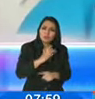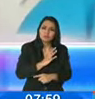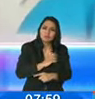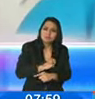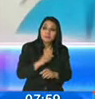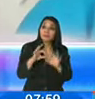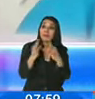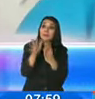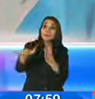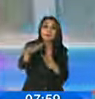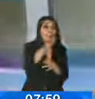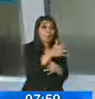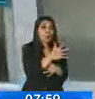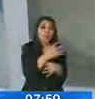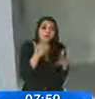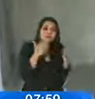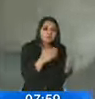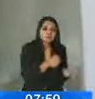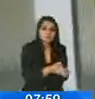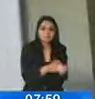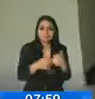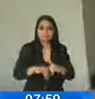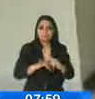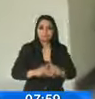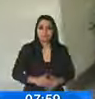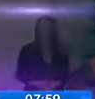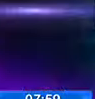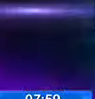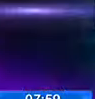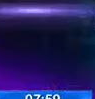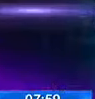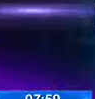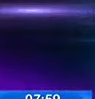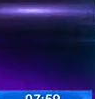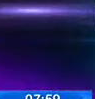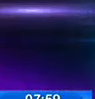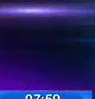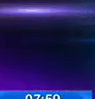los familiares que tienen aquí. Reportó Diego Bravo.